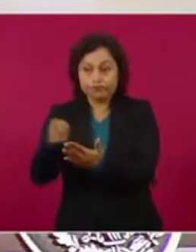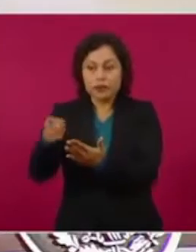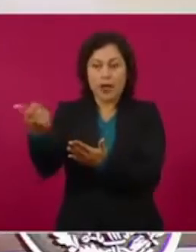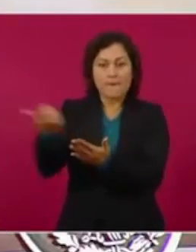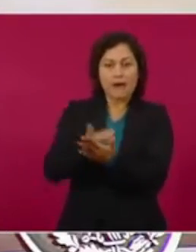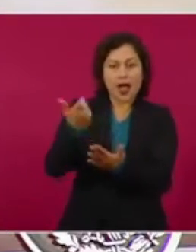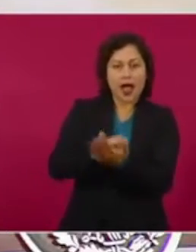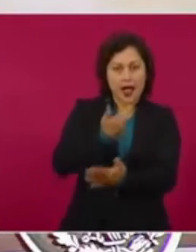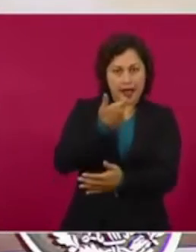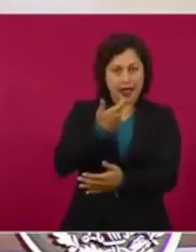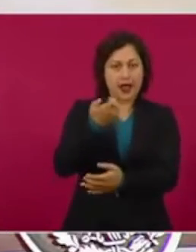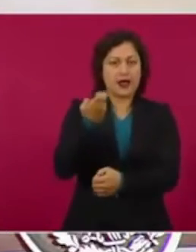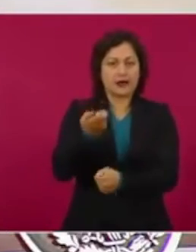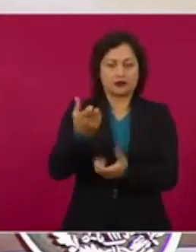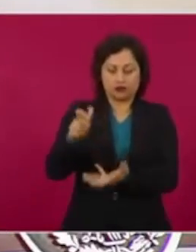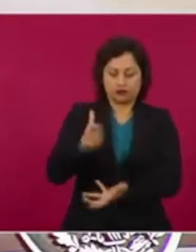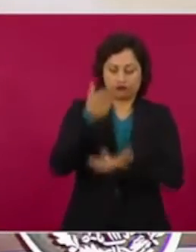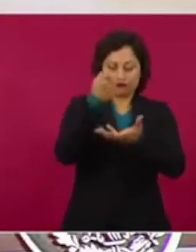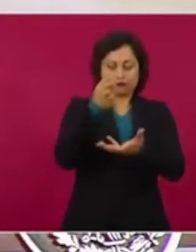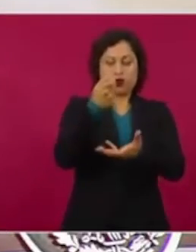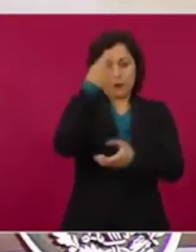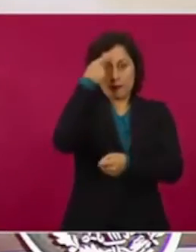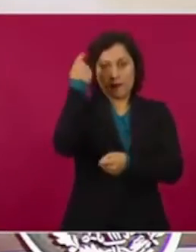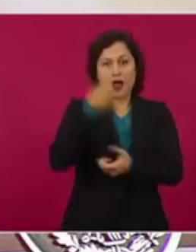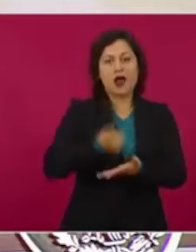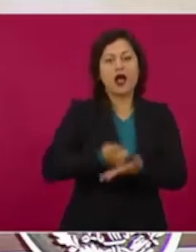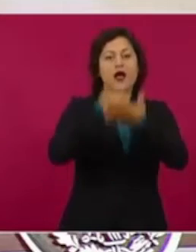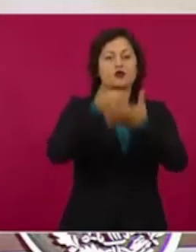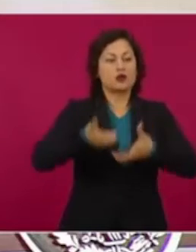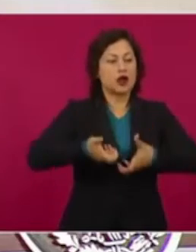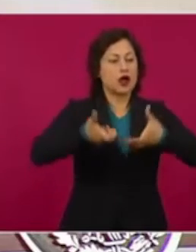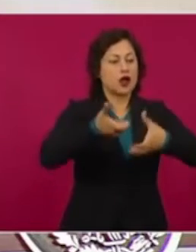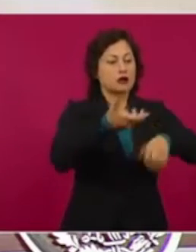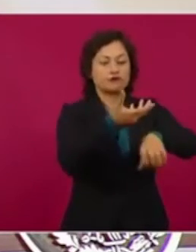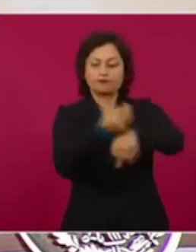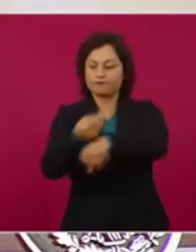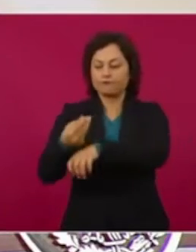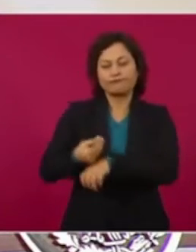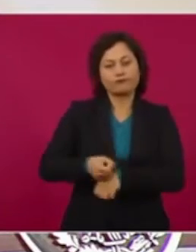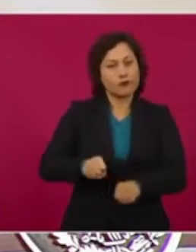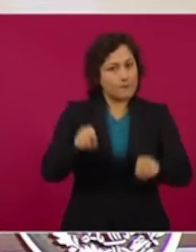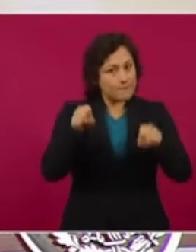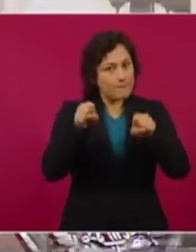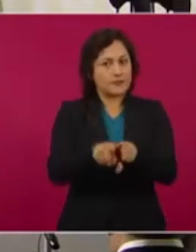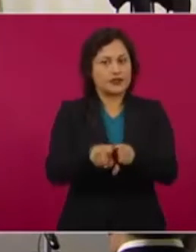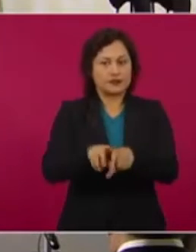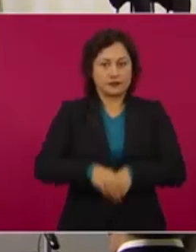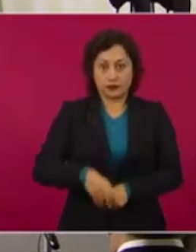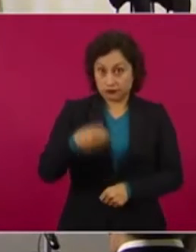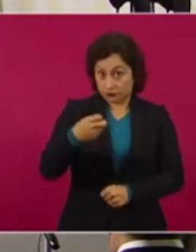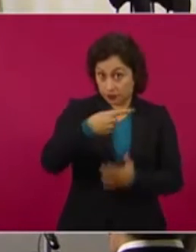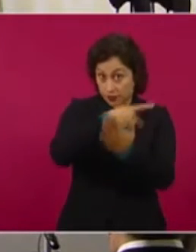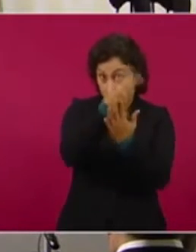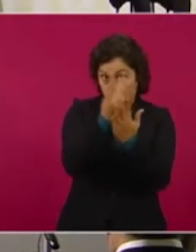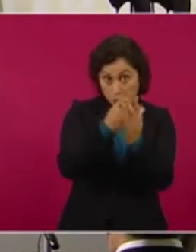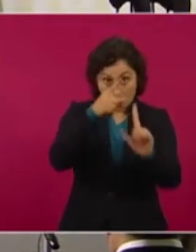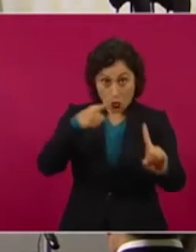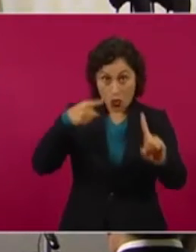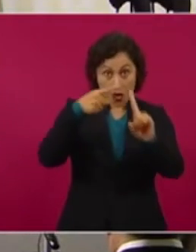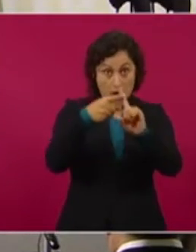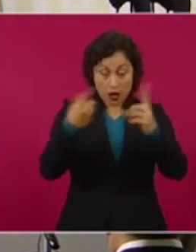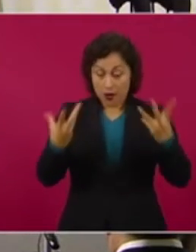esas mismas entidades. Con una medida como esta, en la que participamos la Secretaría